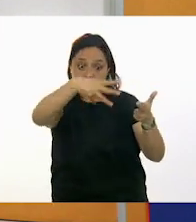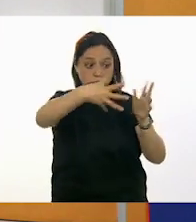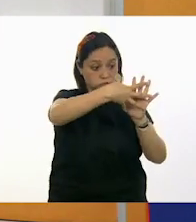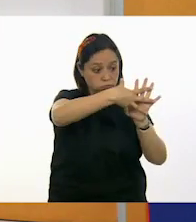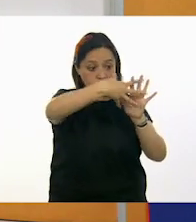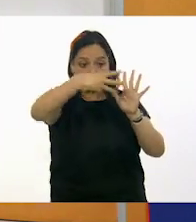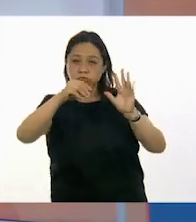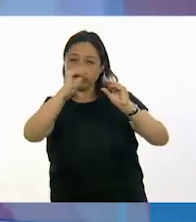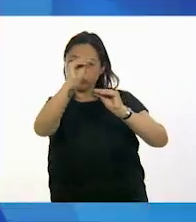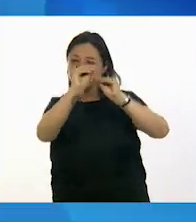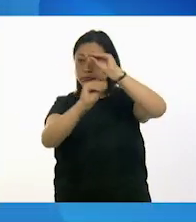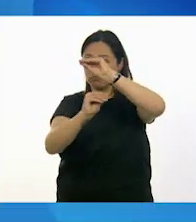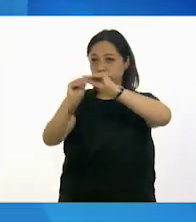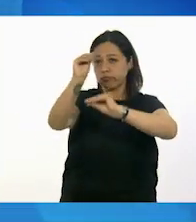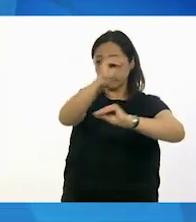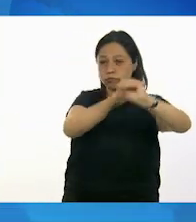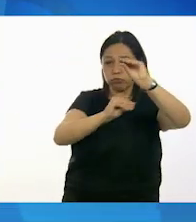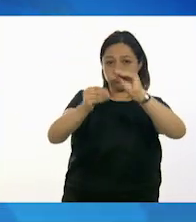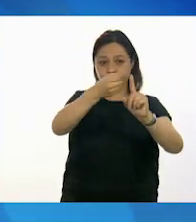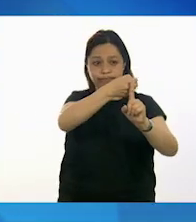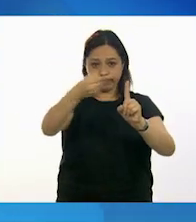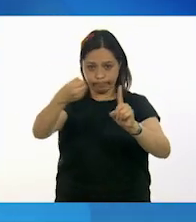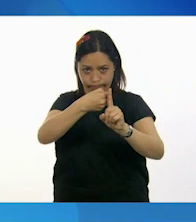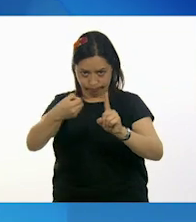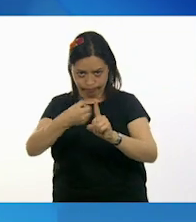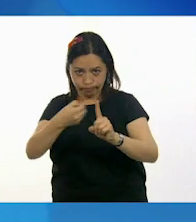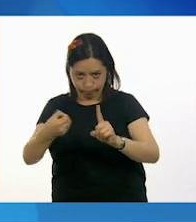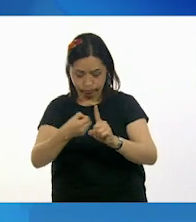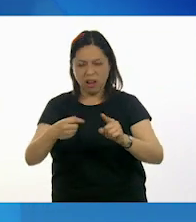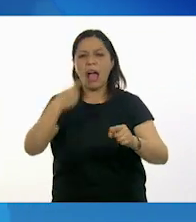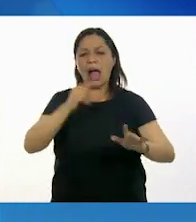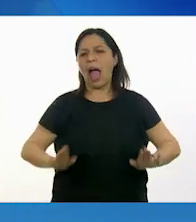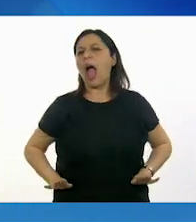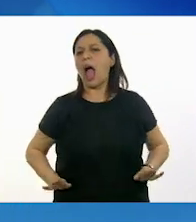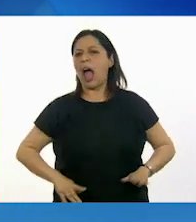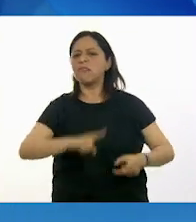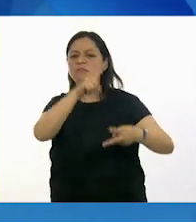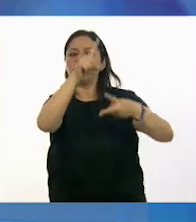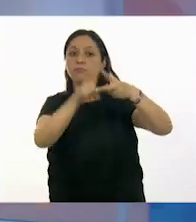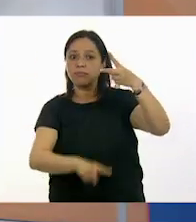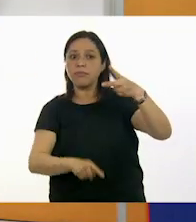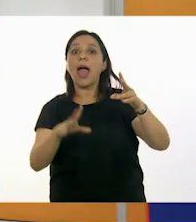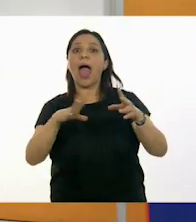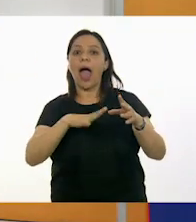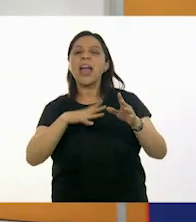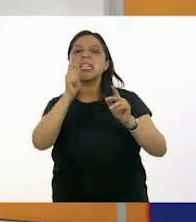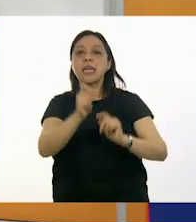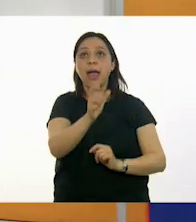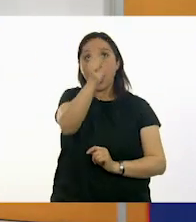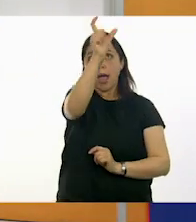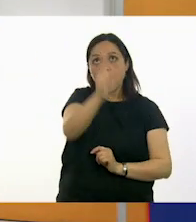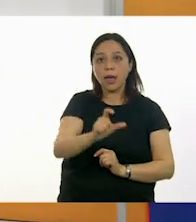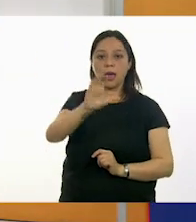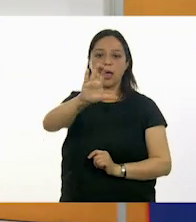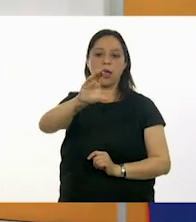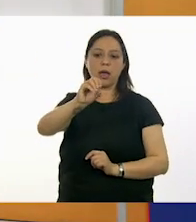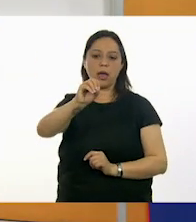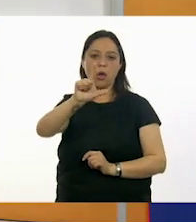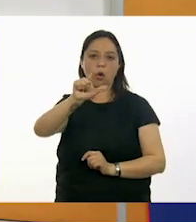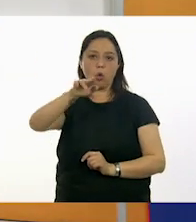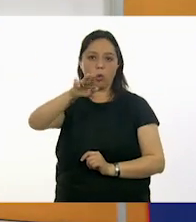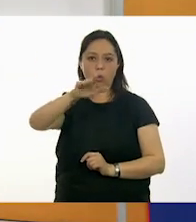de la información que tenemos. Tiene dos características, que es que tiene columnas, donde podemos poner